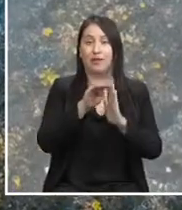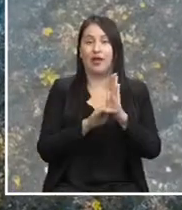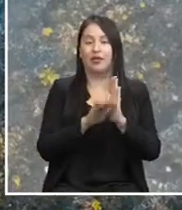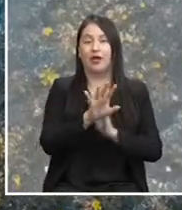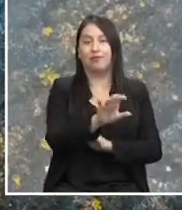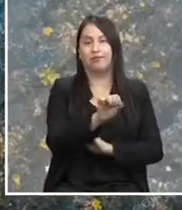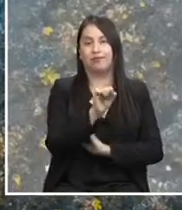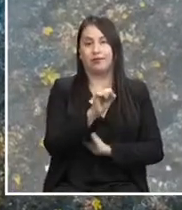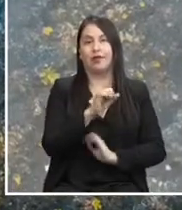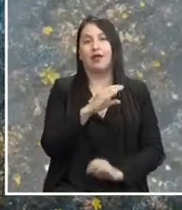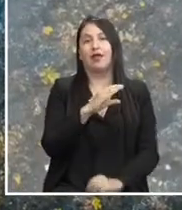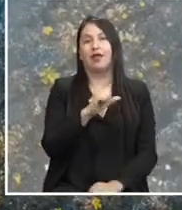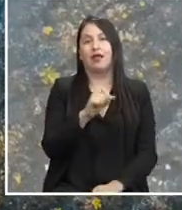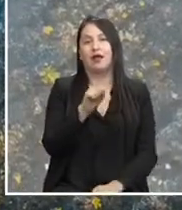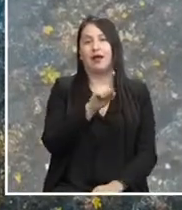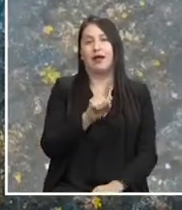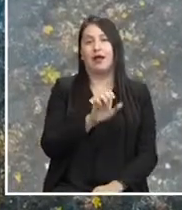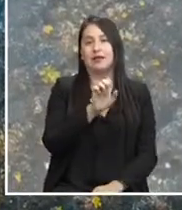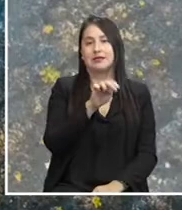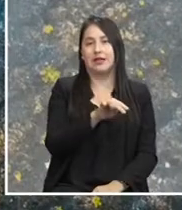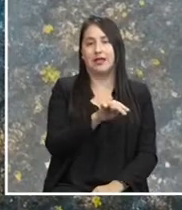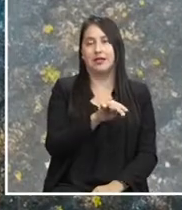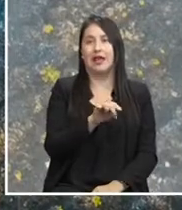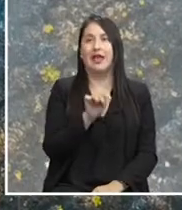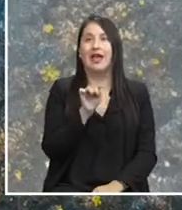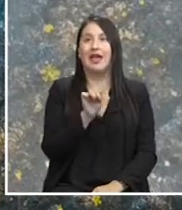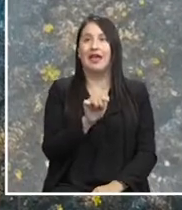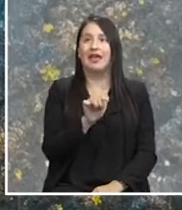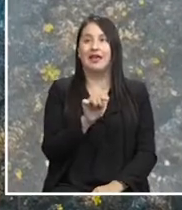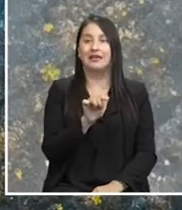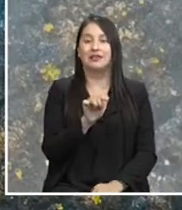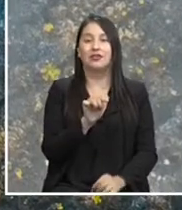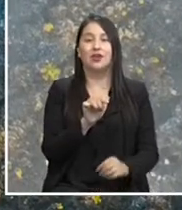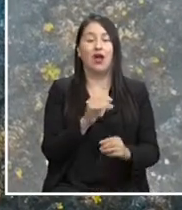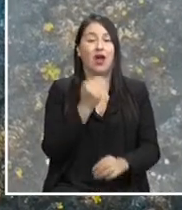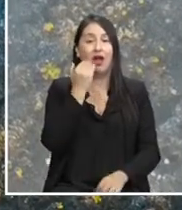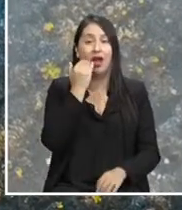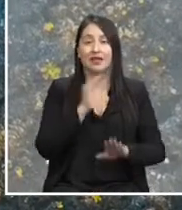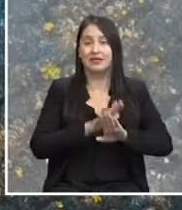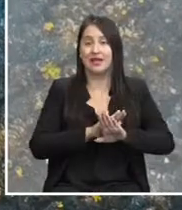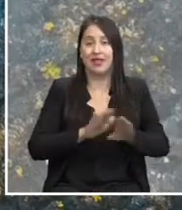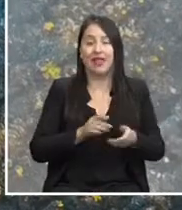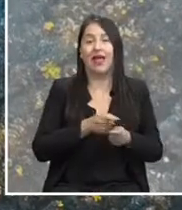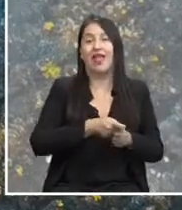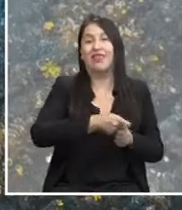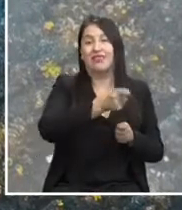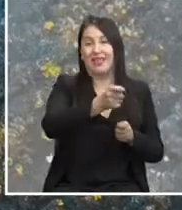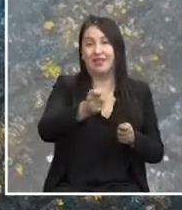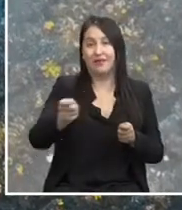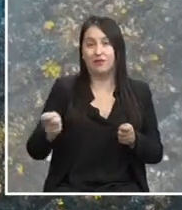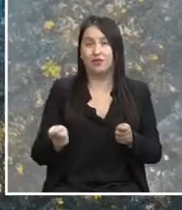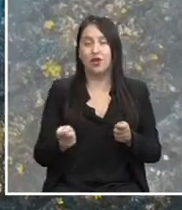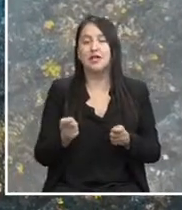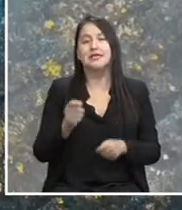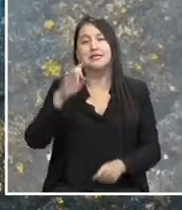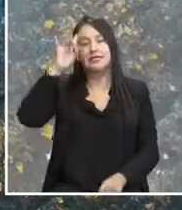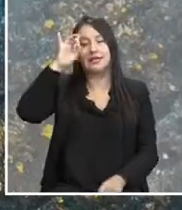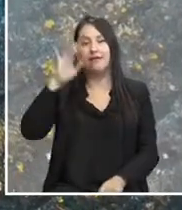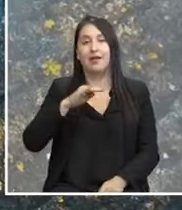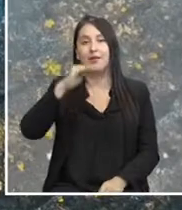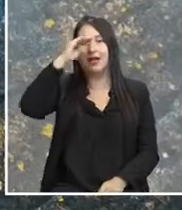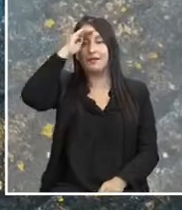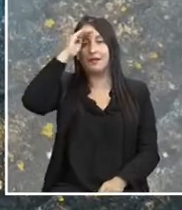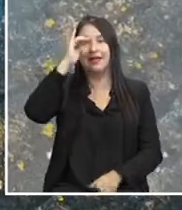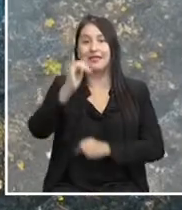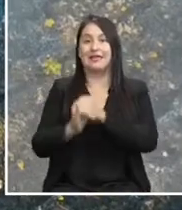la encuesta. O sea que estos ingresos están casi ausentes completamente de la distribución. Sabemos por la experiencia internacional y de hecho por la